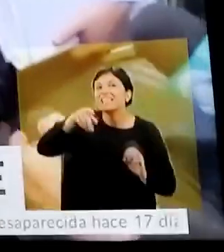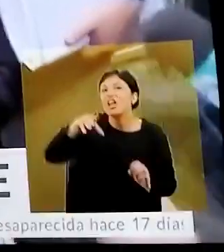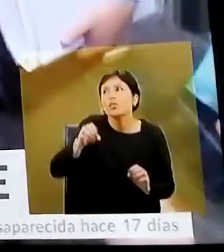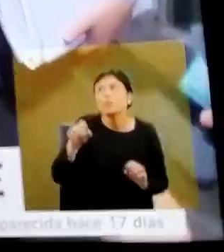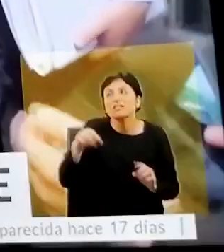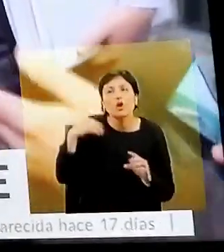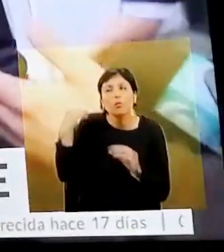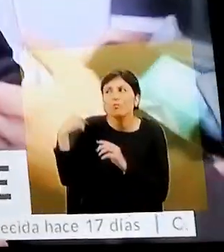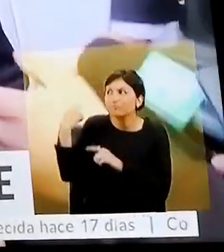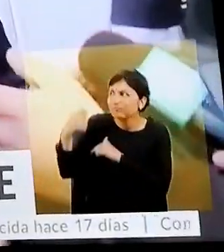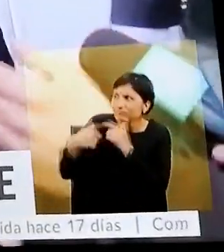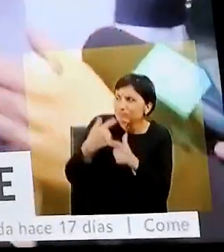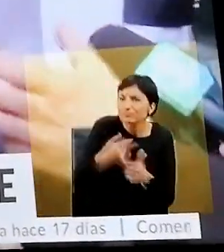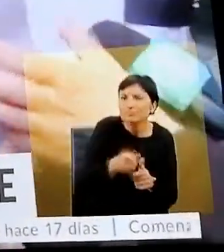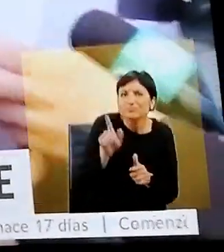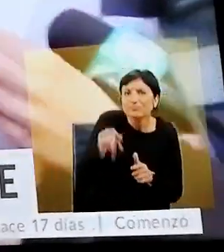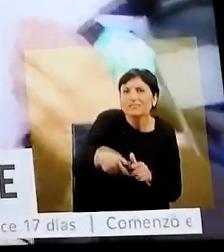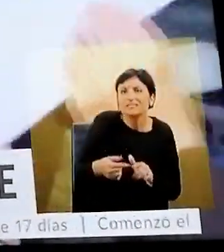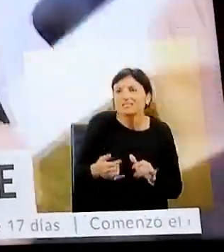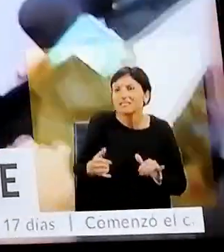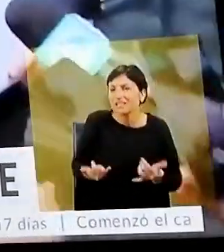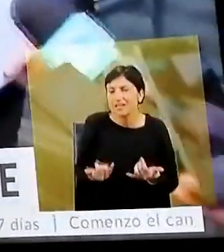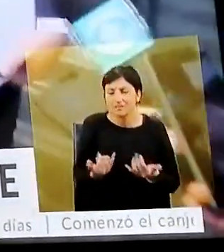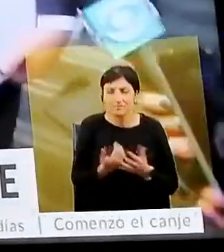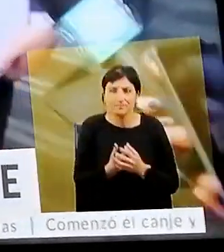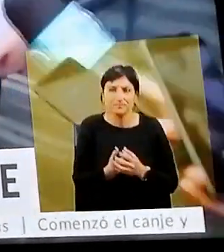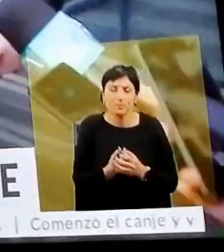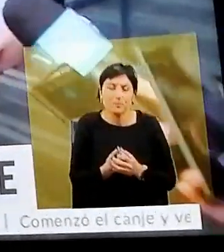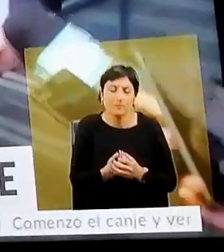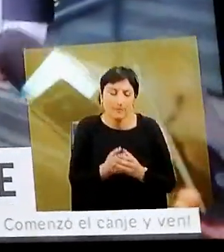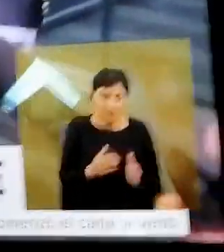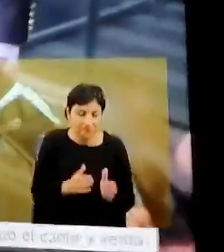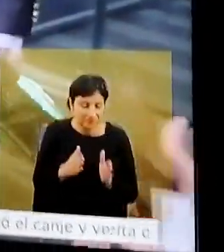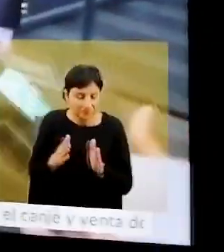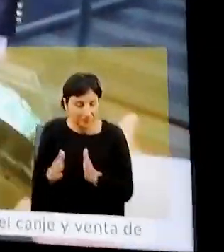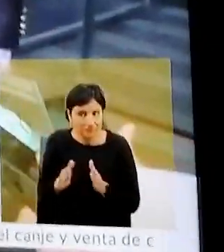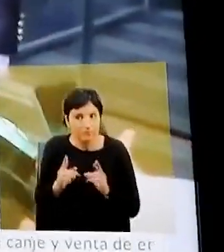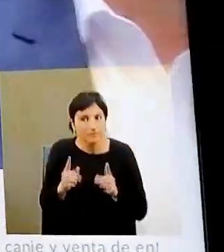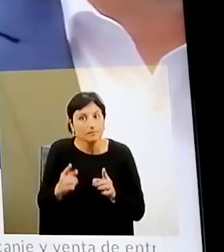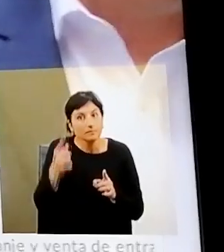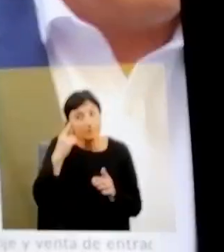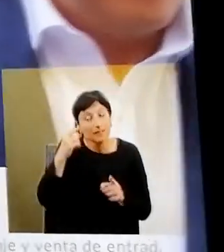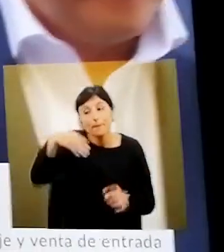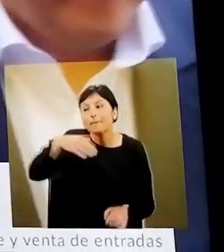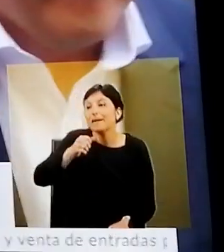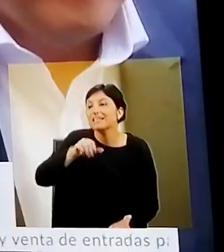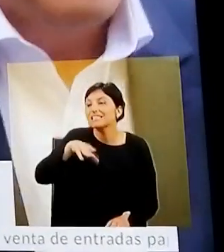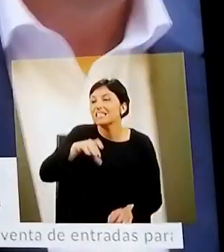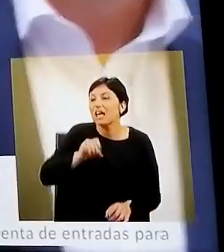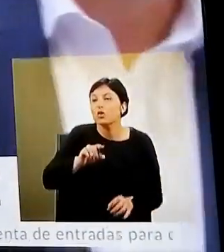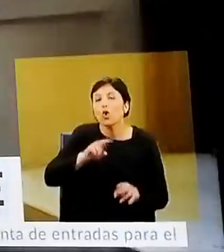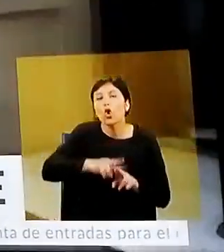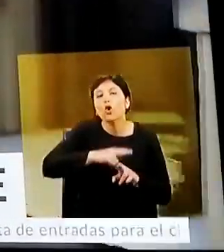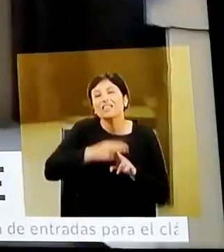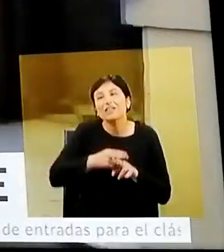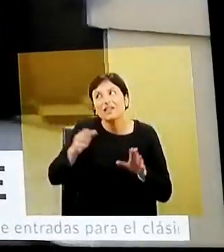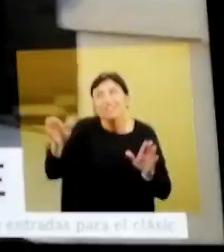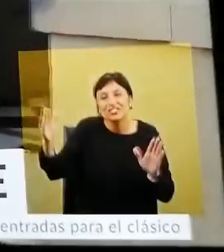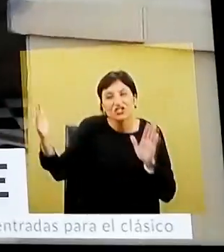en calidad de indagados al ex canciller Francisco Bustillo, la ex subsecretaria H., así como